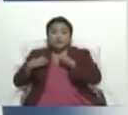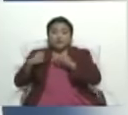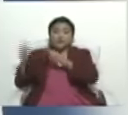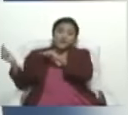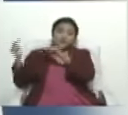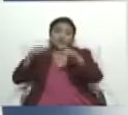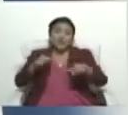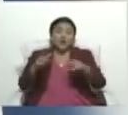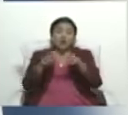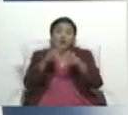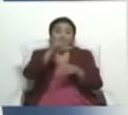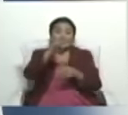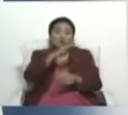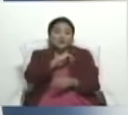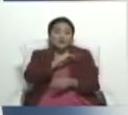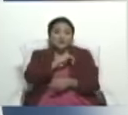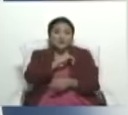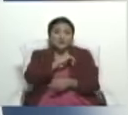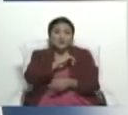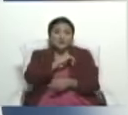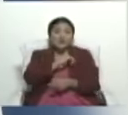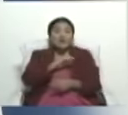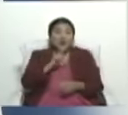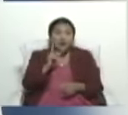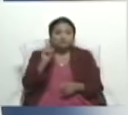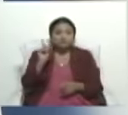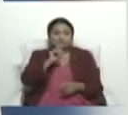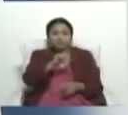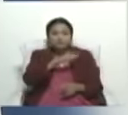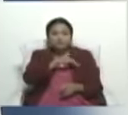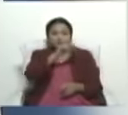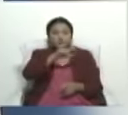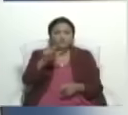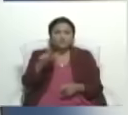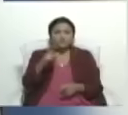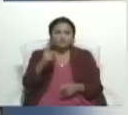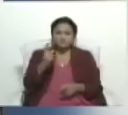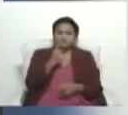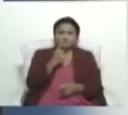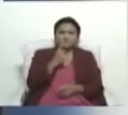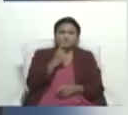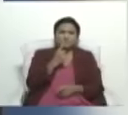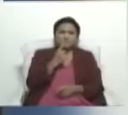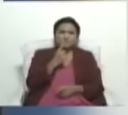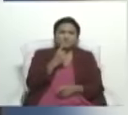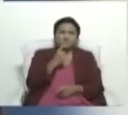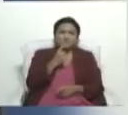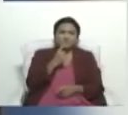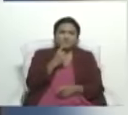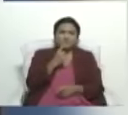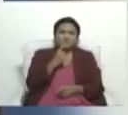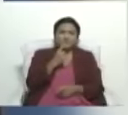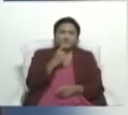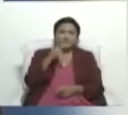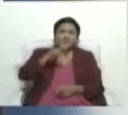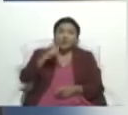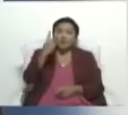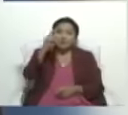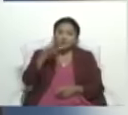6CPC. Al llegar la comisión del 6CPC, ellos se acercan y me dicen sí, que necesitan que una persona los